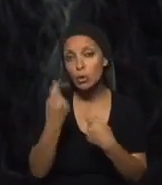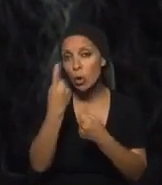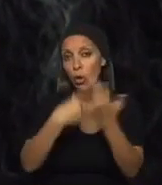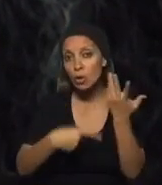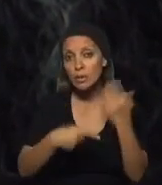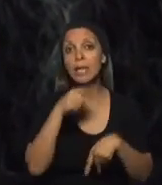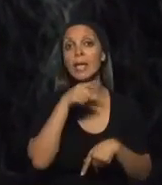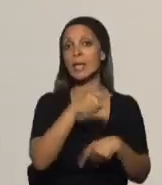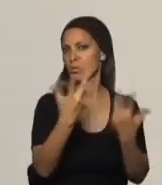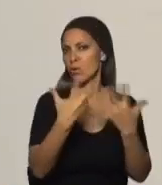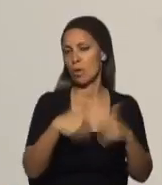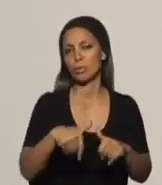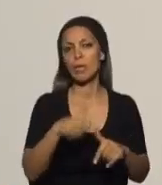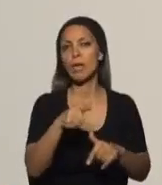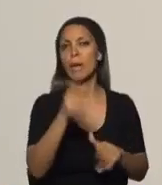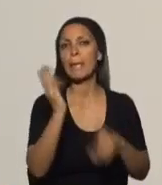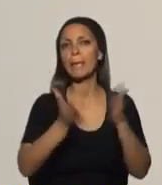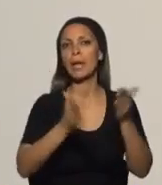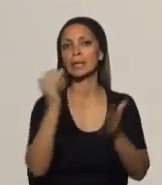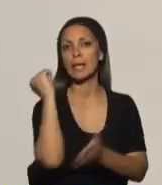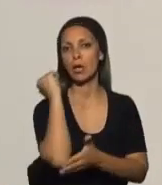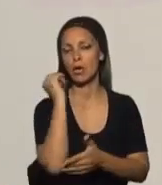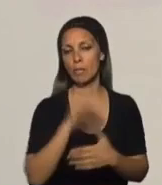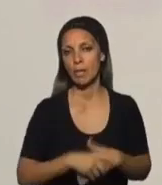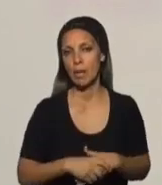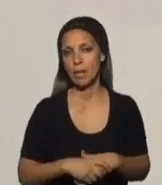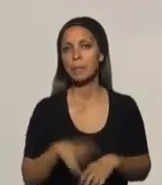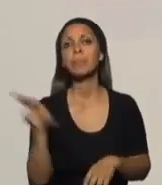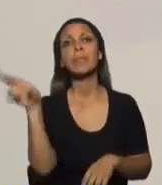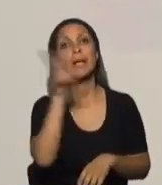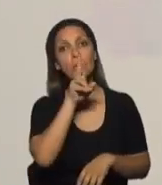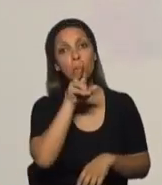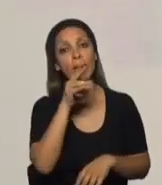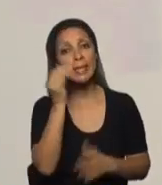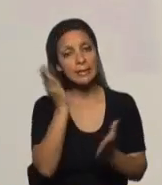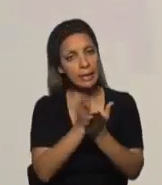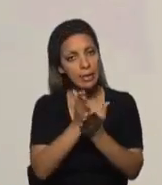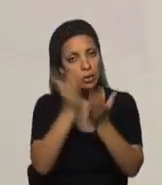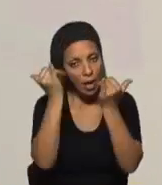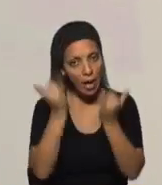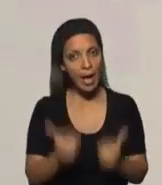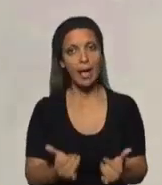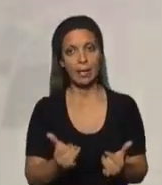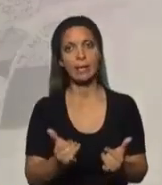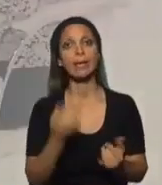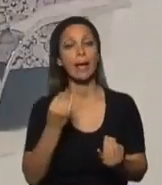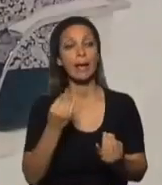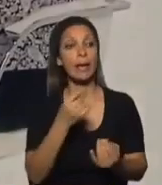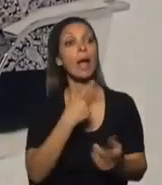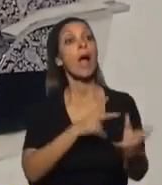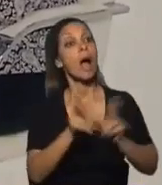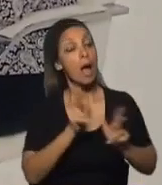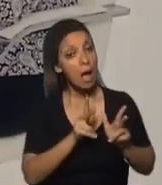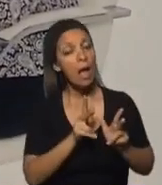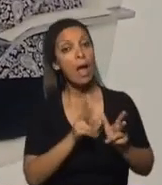es violencia económica. Y también las mujeres tendríamos derecho y tenemos derecho a denunciar.